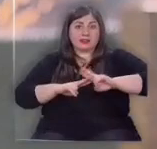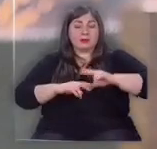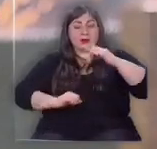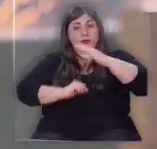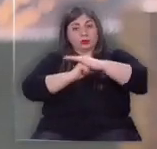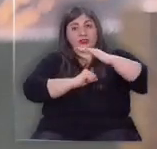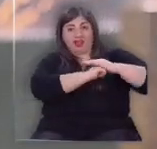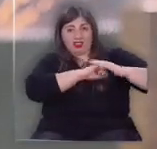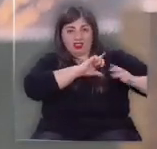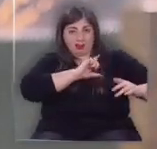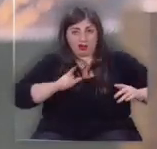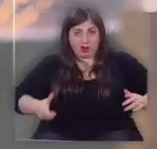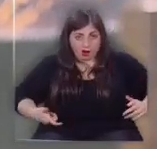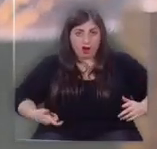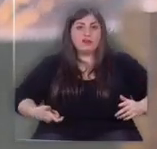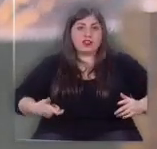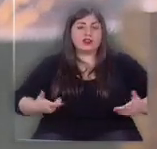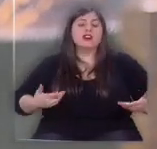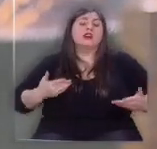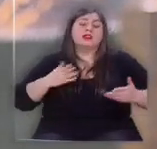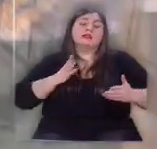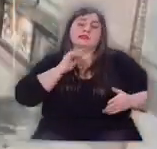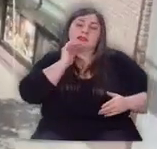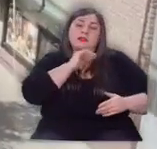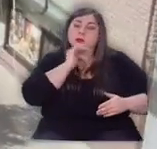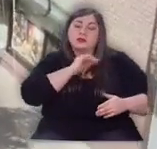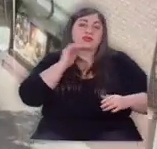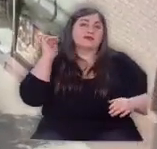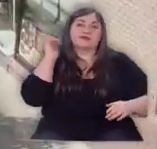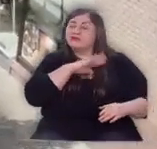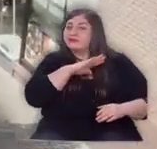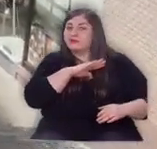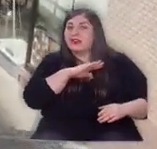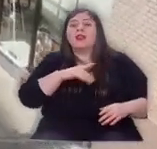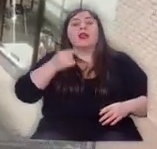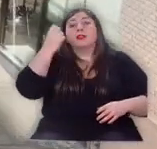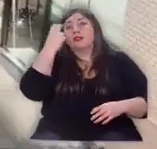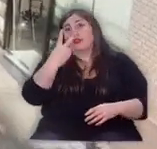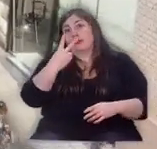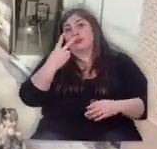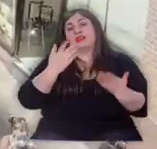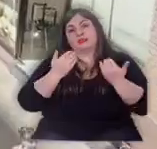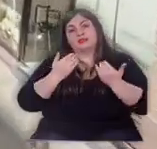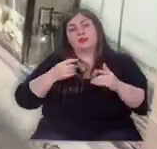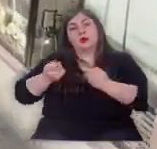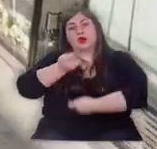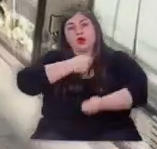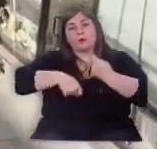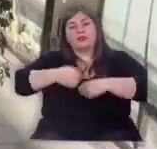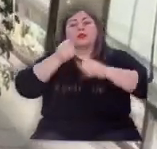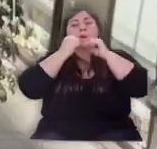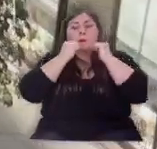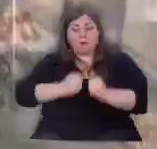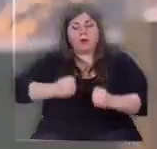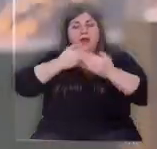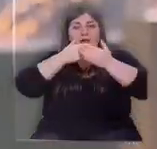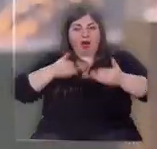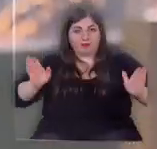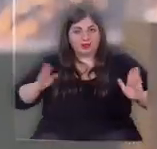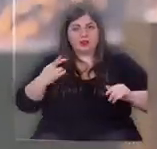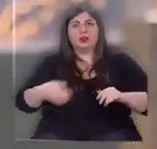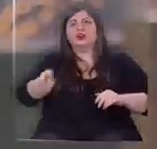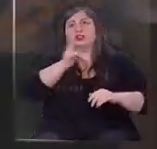autoridad, del gobierno y del parlamento sean implementadas con prontitud. Y 2, necesitamos que el comercio pueda volver a funcionar